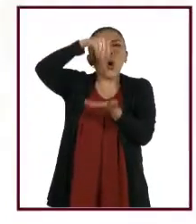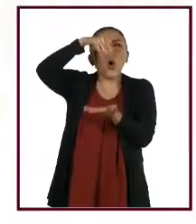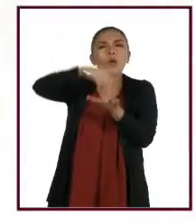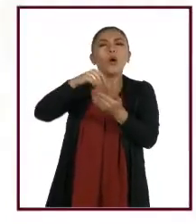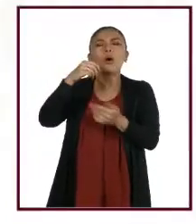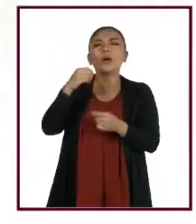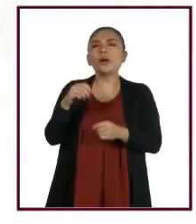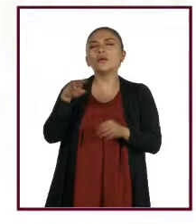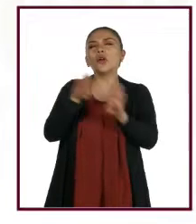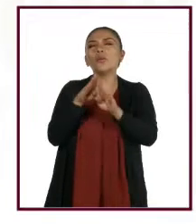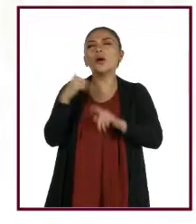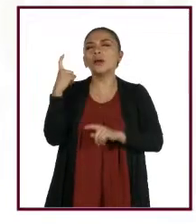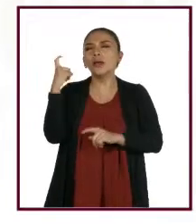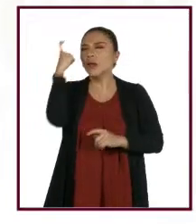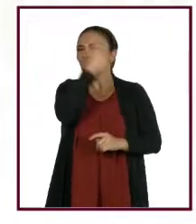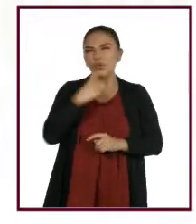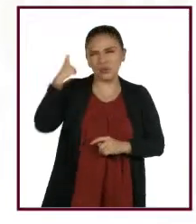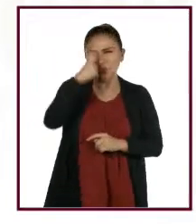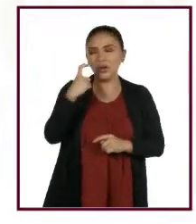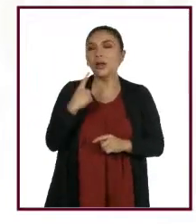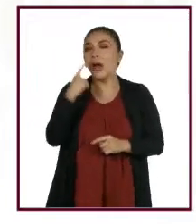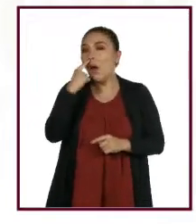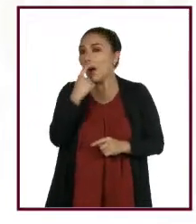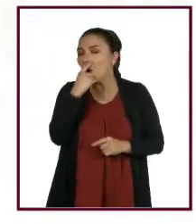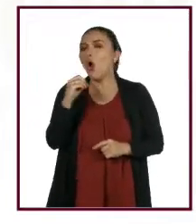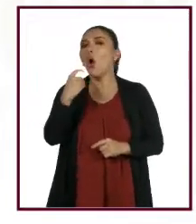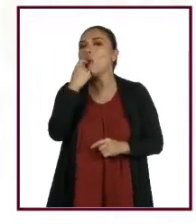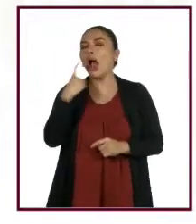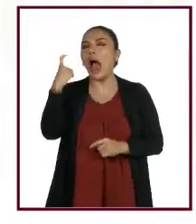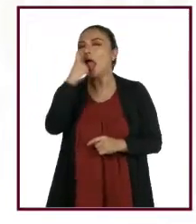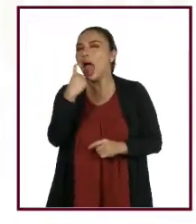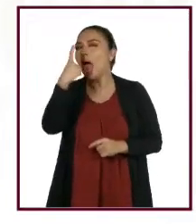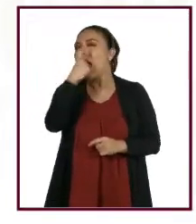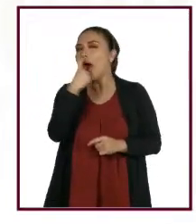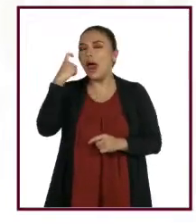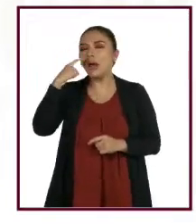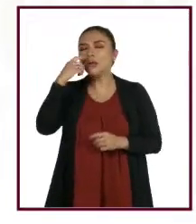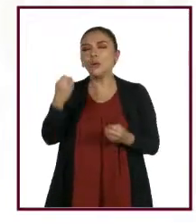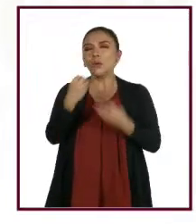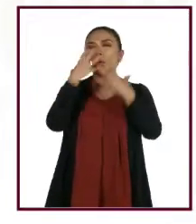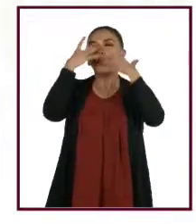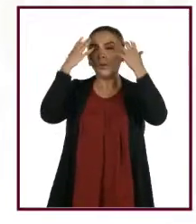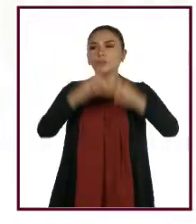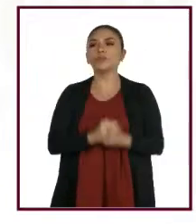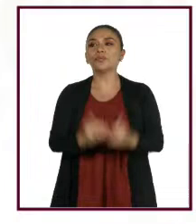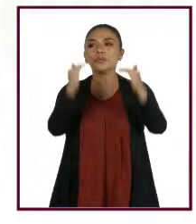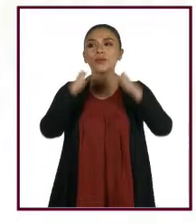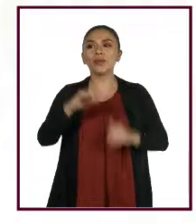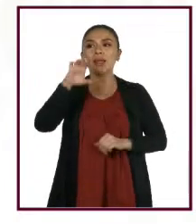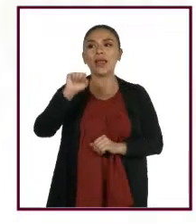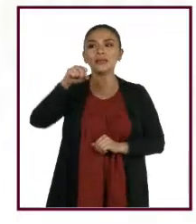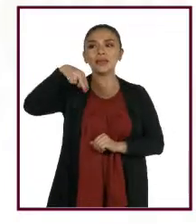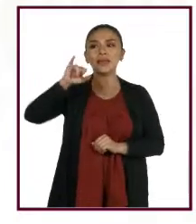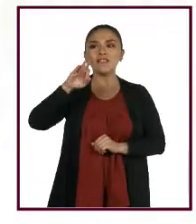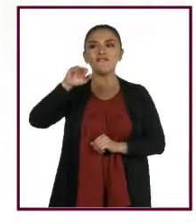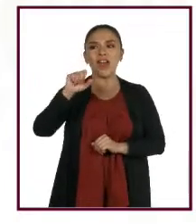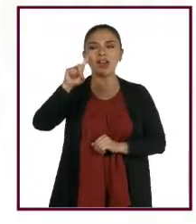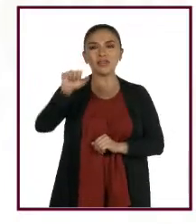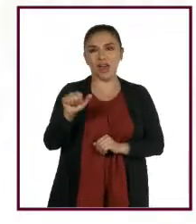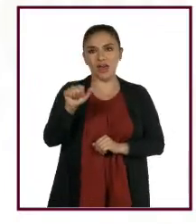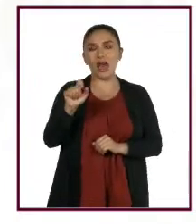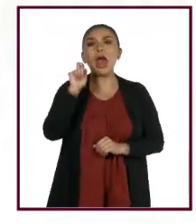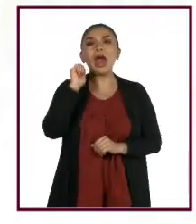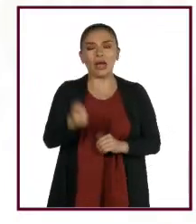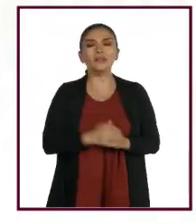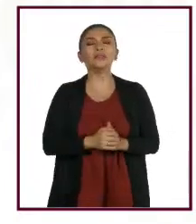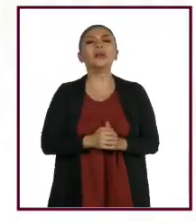aerosol en la nariz o en la boca, literalmente como lo dice el nombre. La esnifada o esnifeada, que